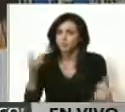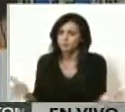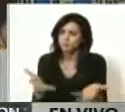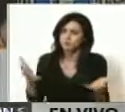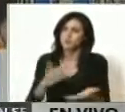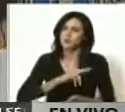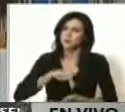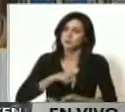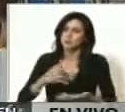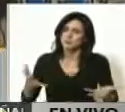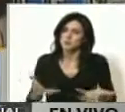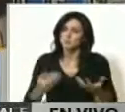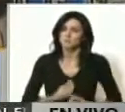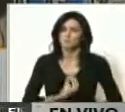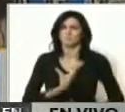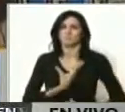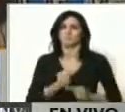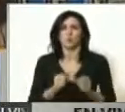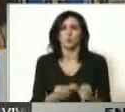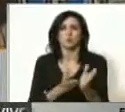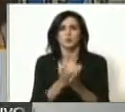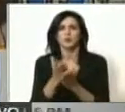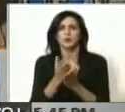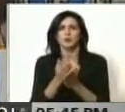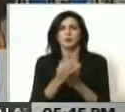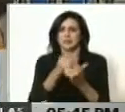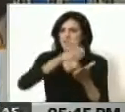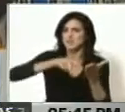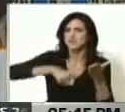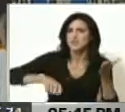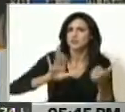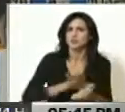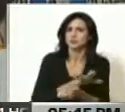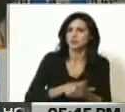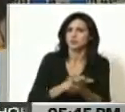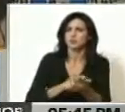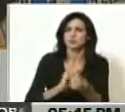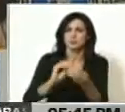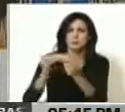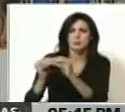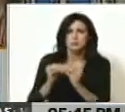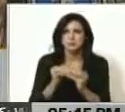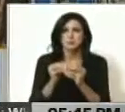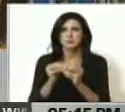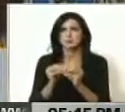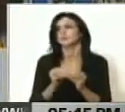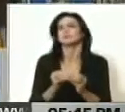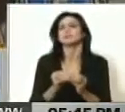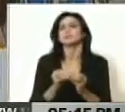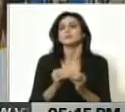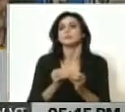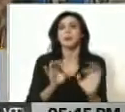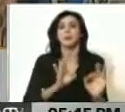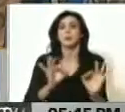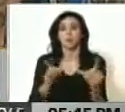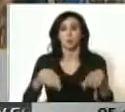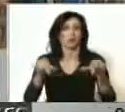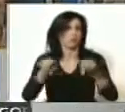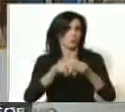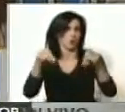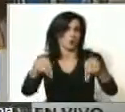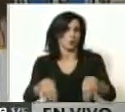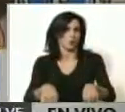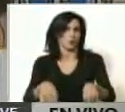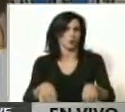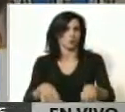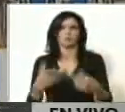y nos impulsa a crear y a motorizar estos espacios de encuentro. De encuentro en donde lo